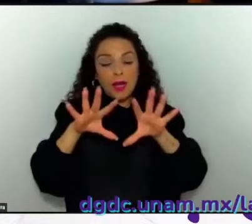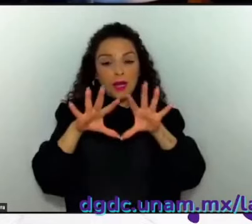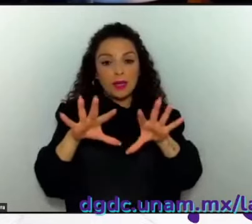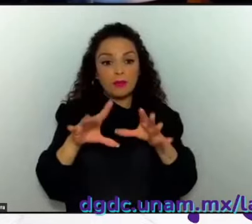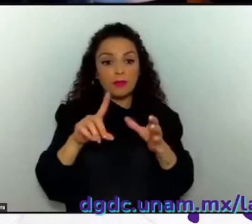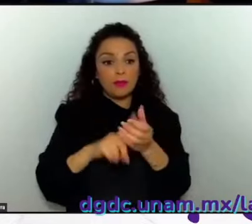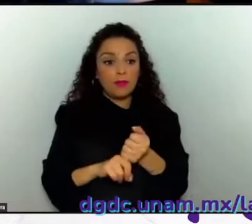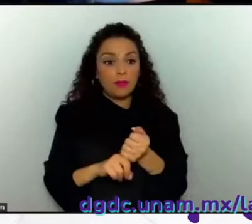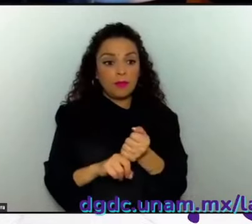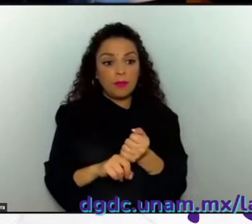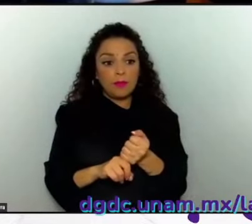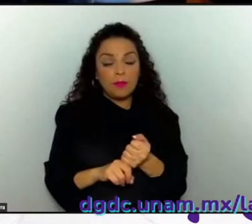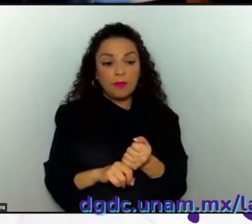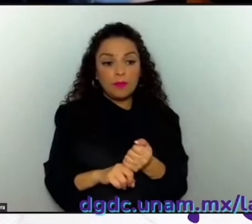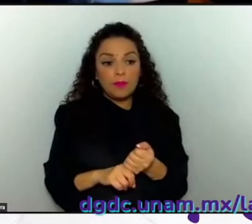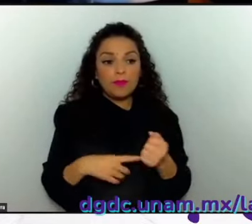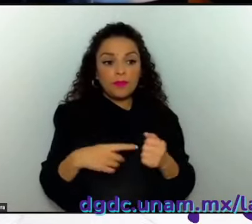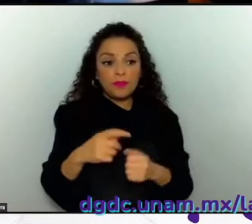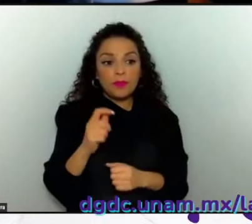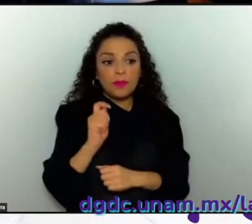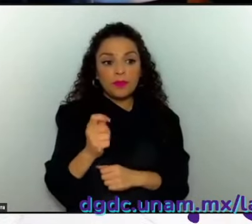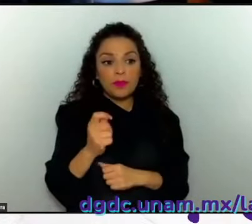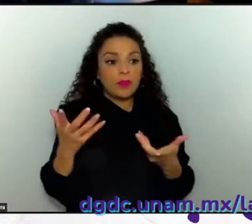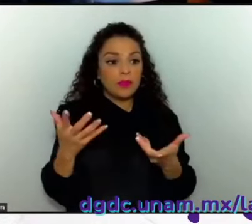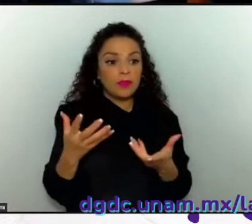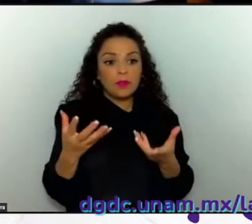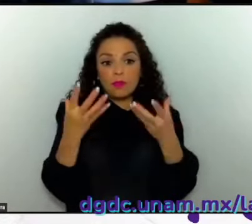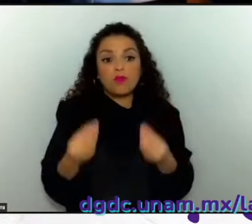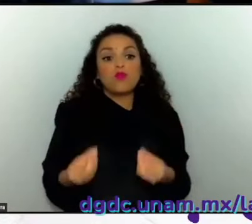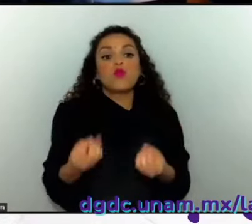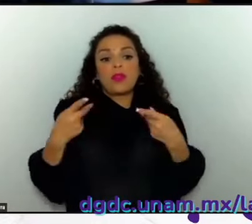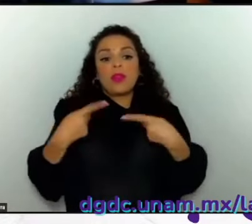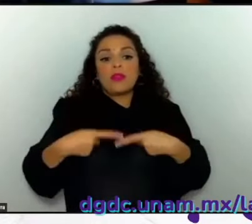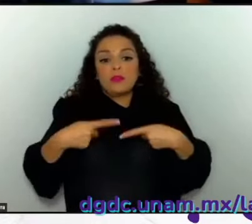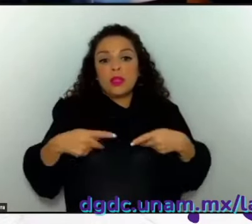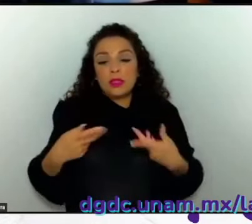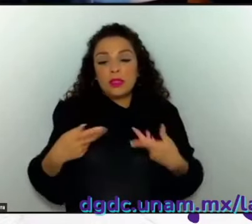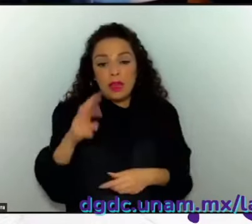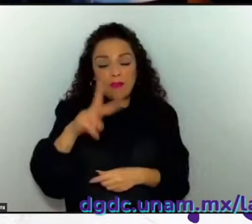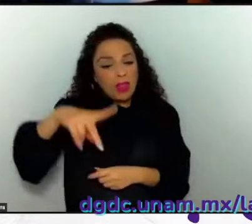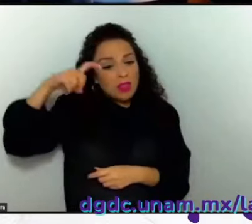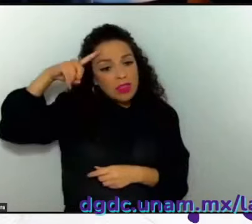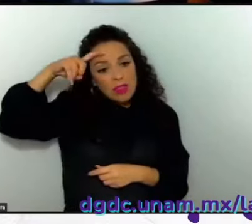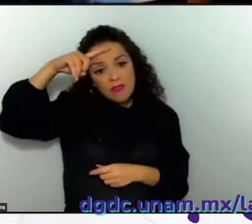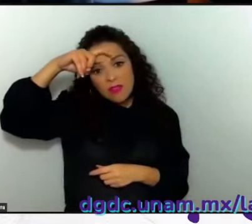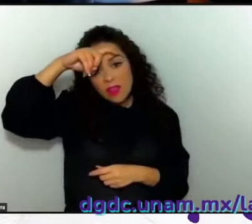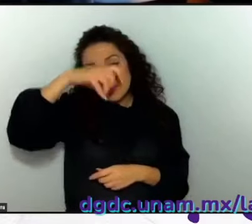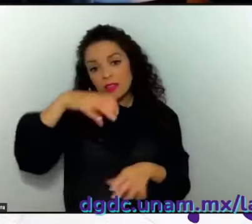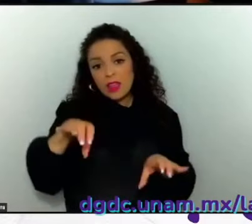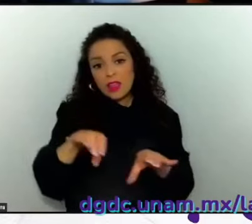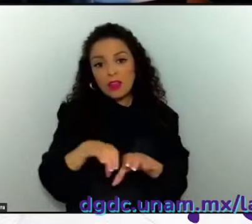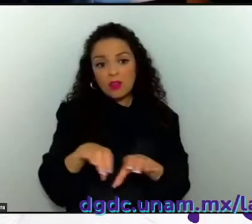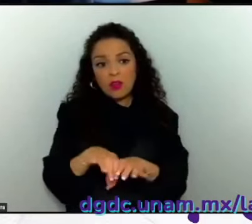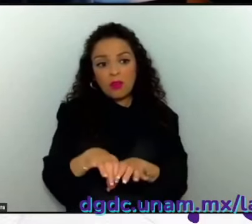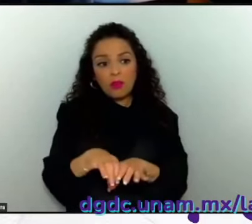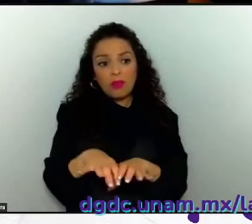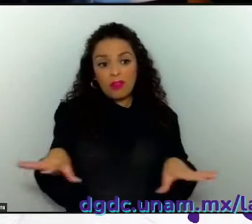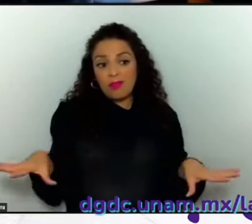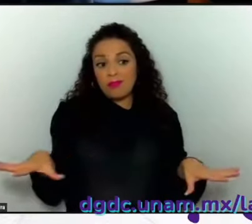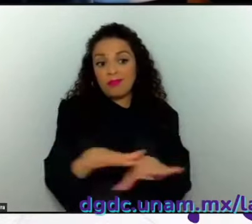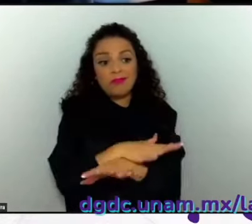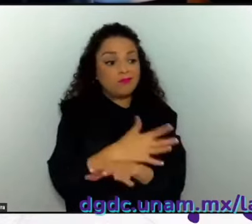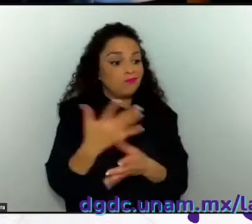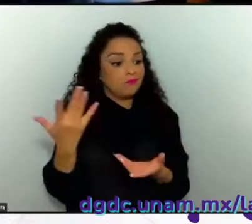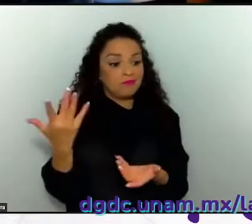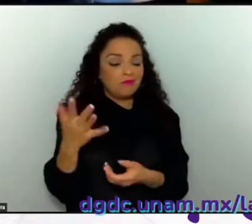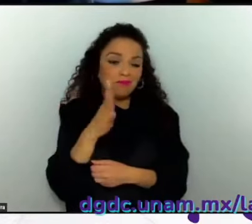magnitud, implica mayor número de personas y creo que es una tendencia que va a ser difícil de dar la vuelta. Entonces, bueno, vamos